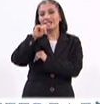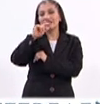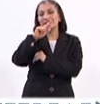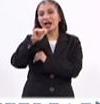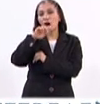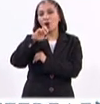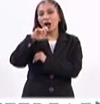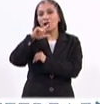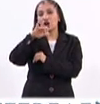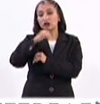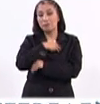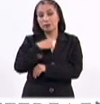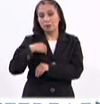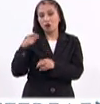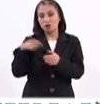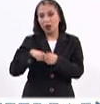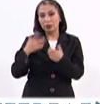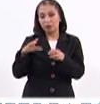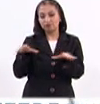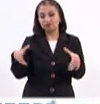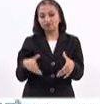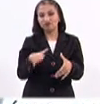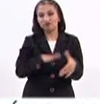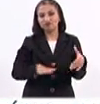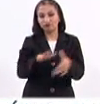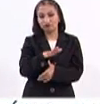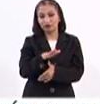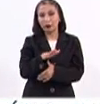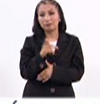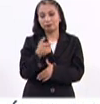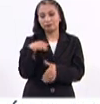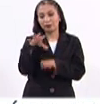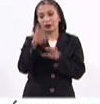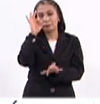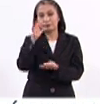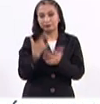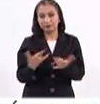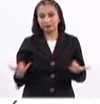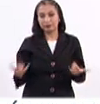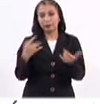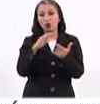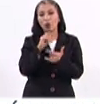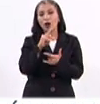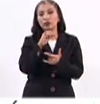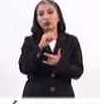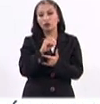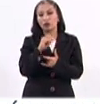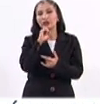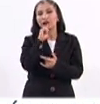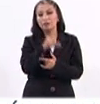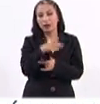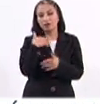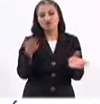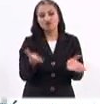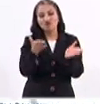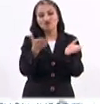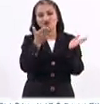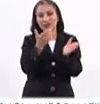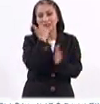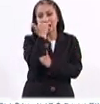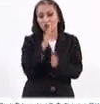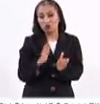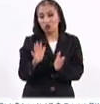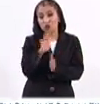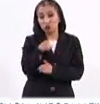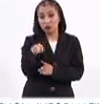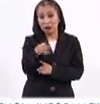Coatzacoalcos y miembro de esta sociedad que seleccionó este cuento y quien además pues ha incentivado en sus